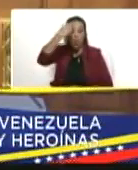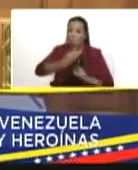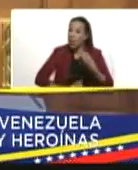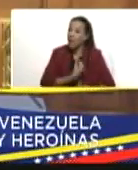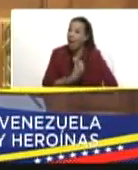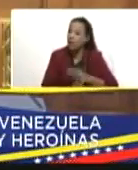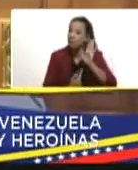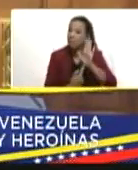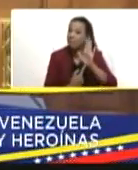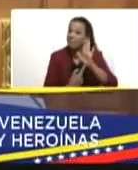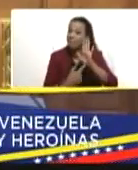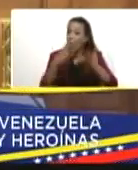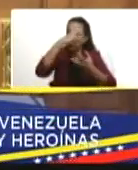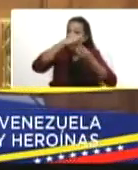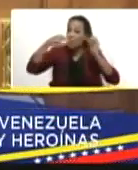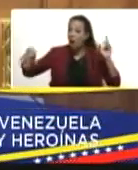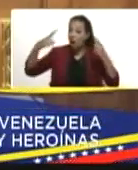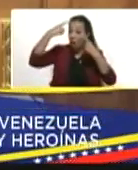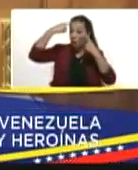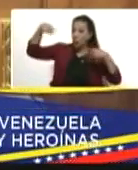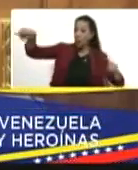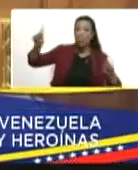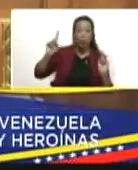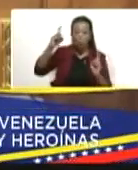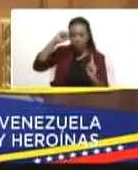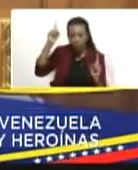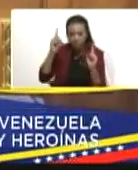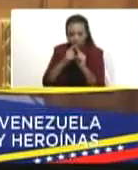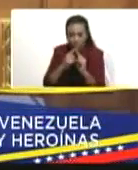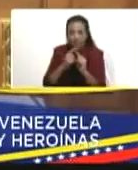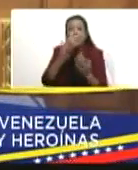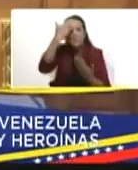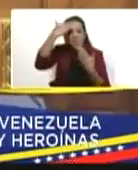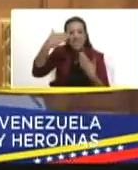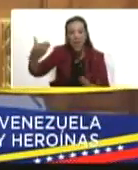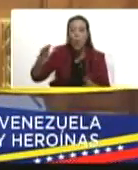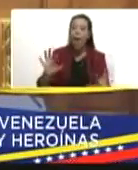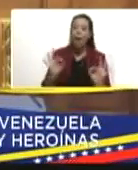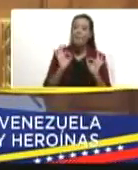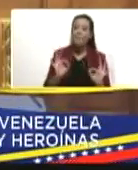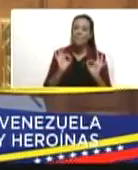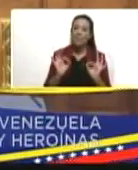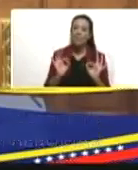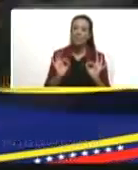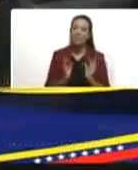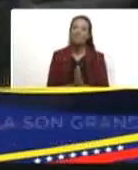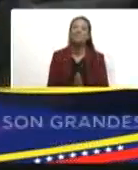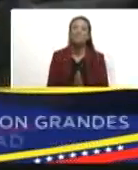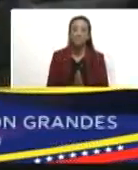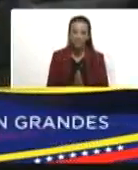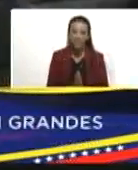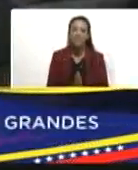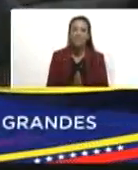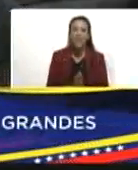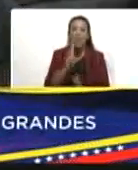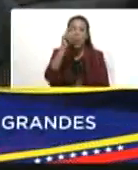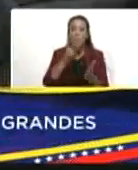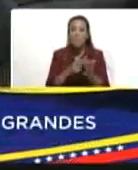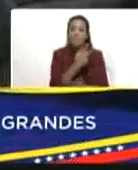se hace Cómo se vive y lo que se vive mi saludo muy especial el